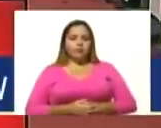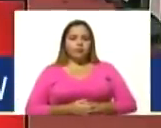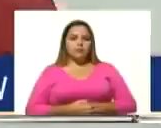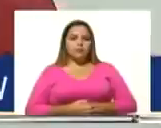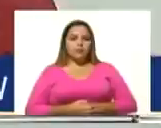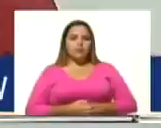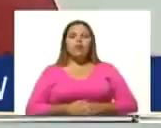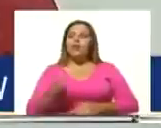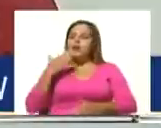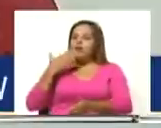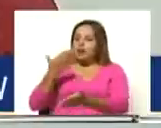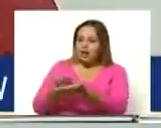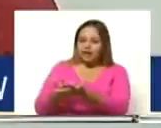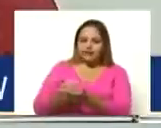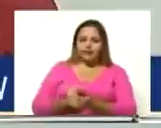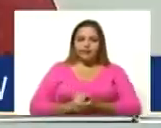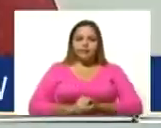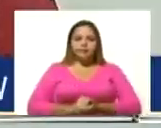Gracias, Salvatore.